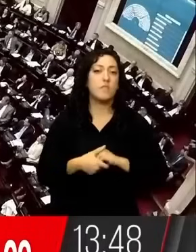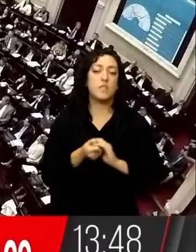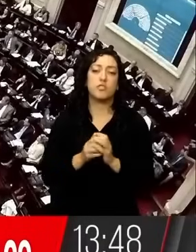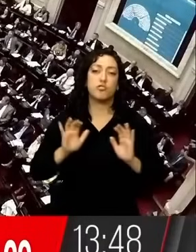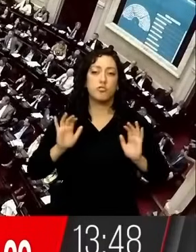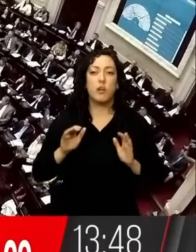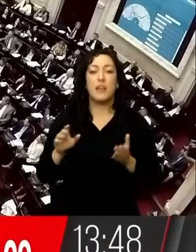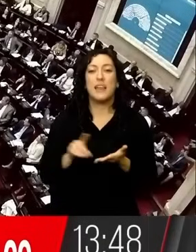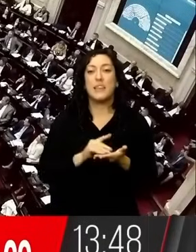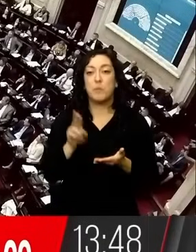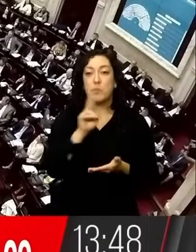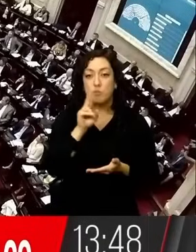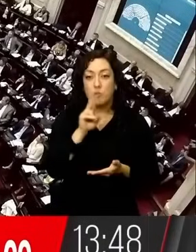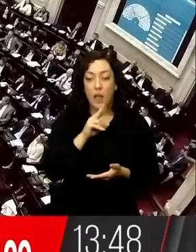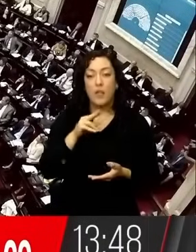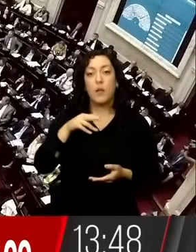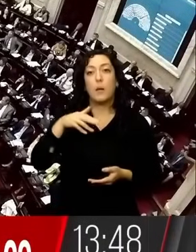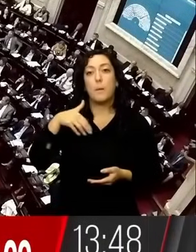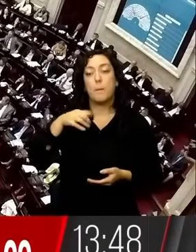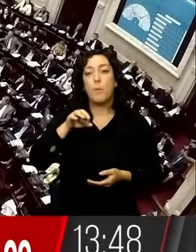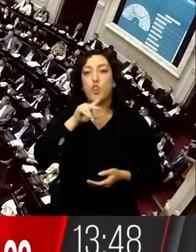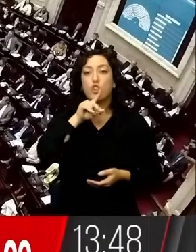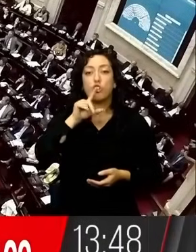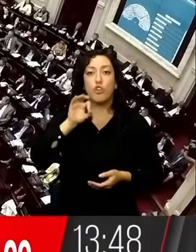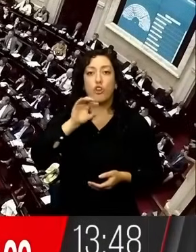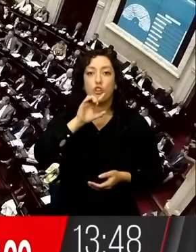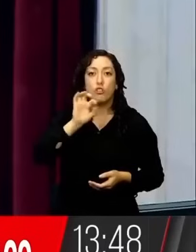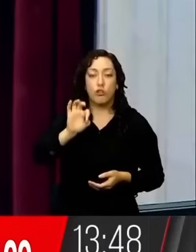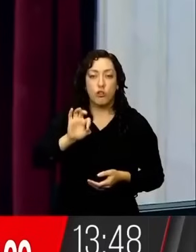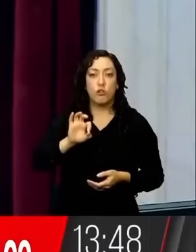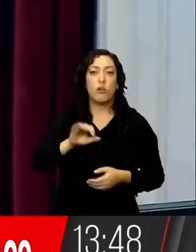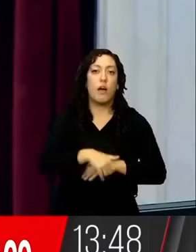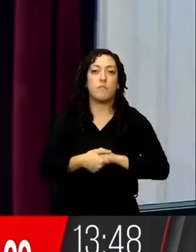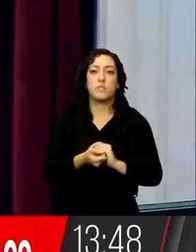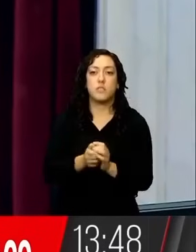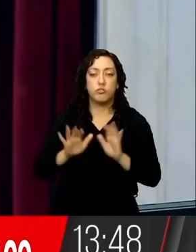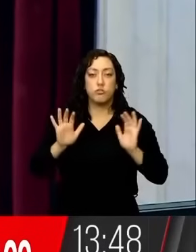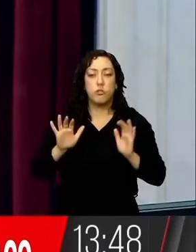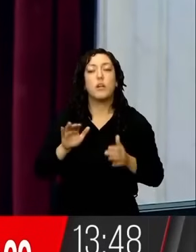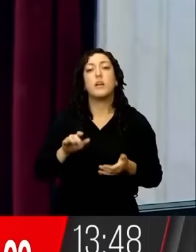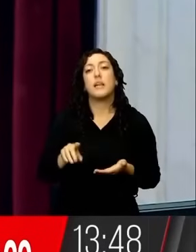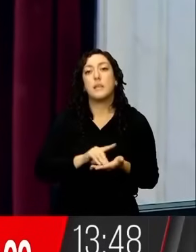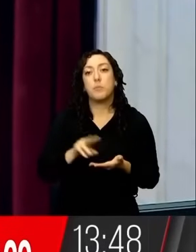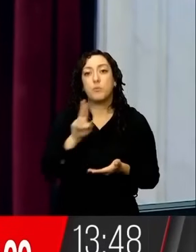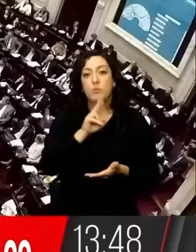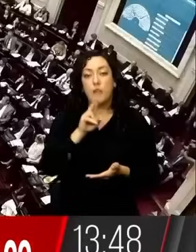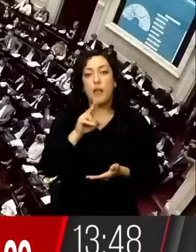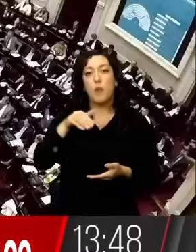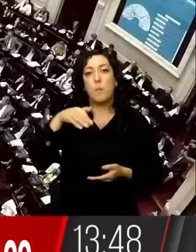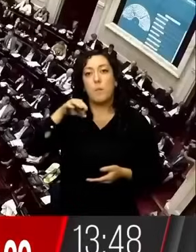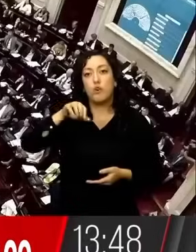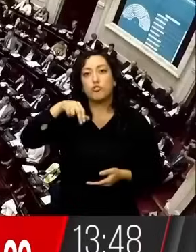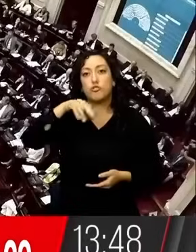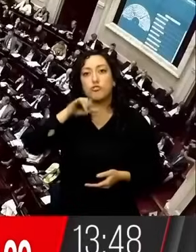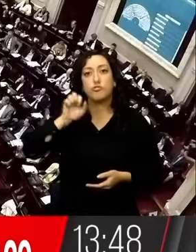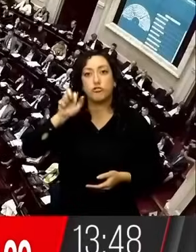Abstención. Diputada Luisa María Montoto. Abstención. Diputada Roxana Monzón.